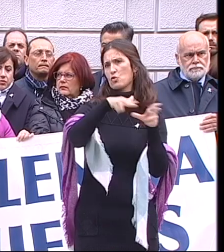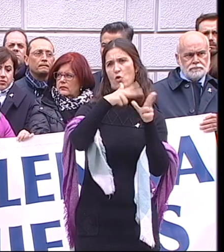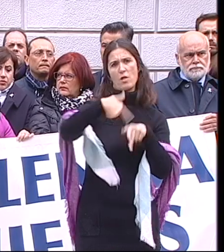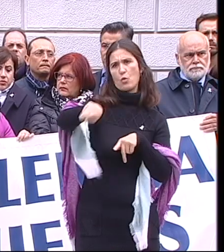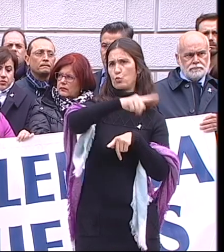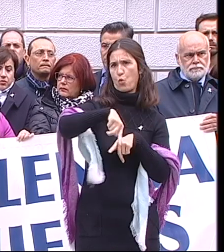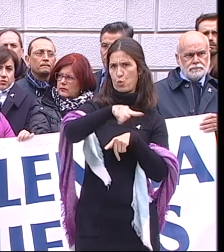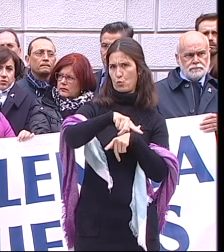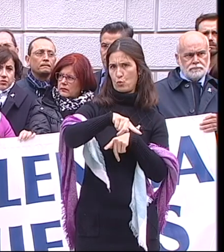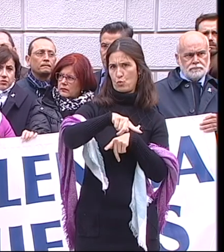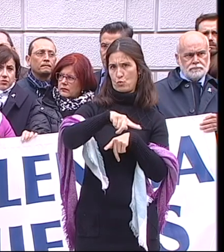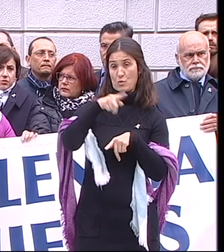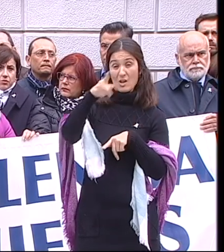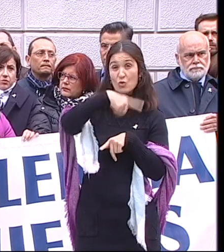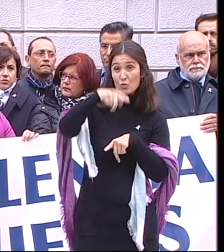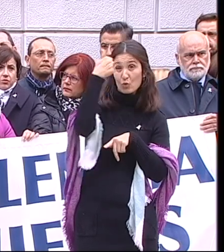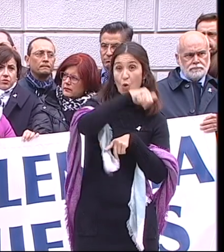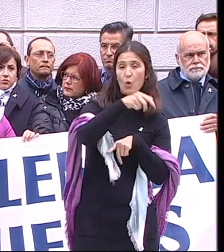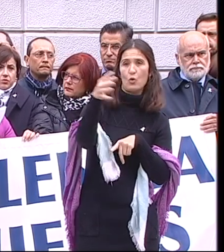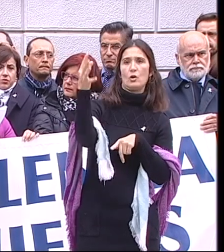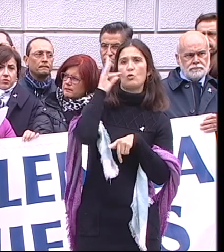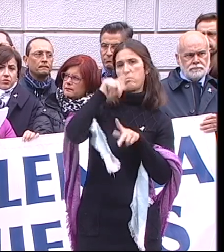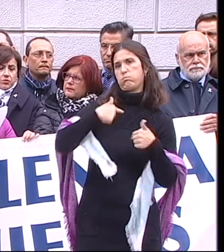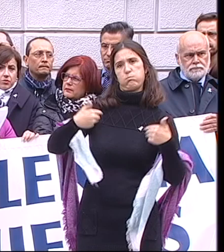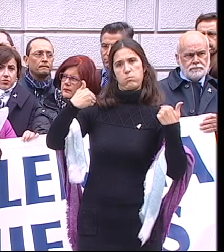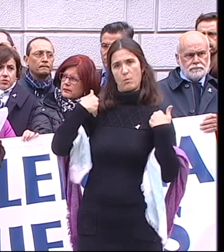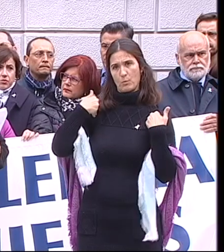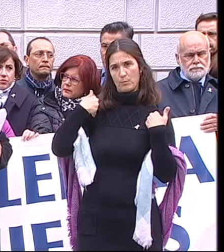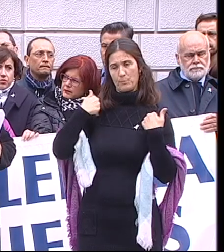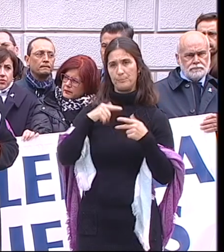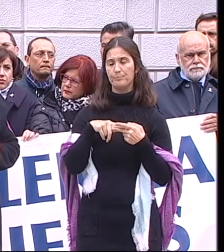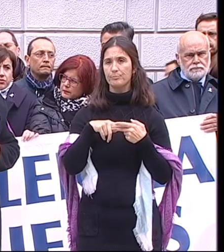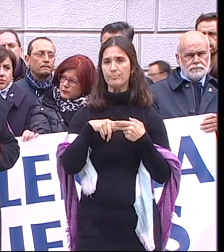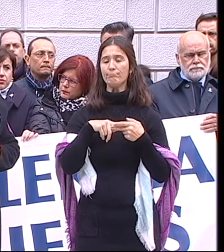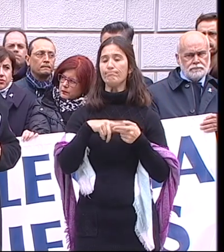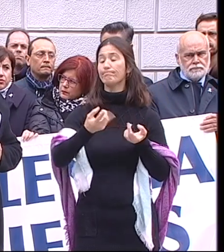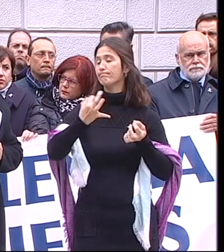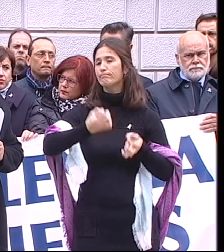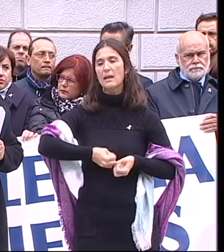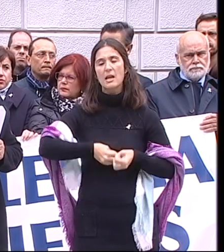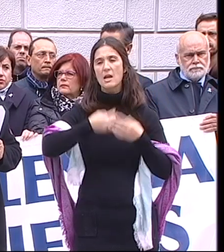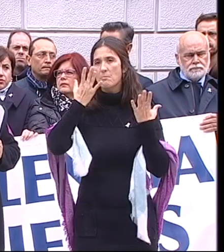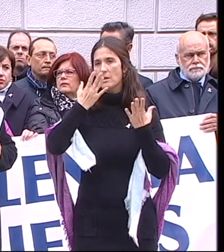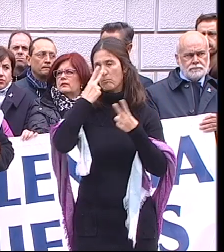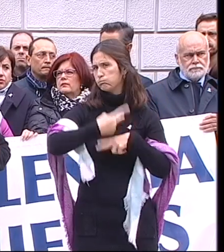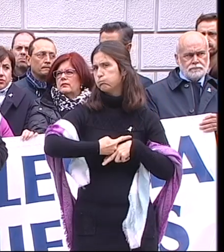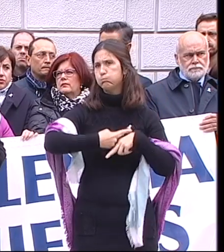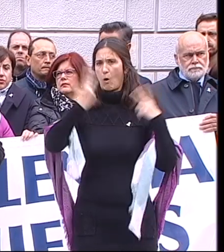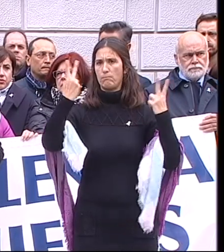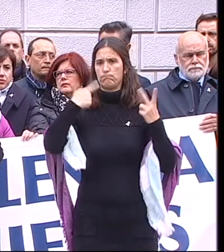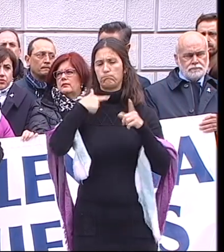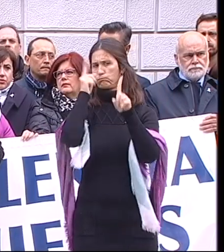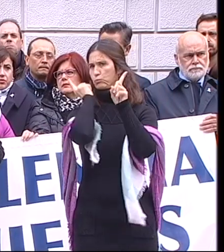su conjunto, de la que todos y todas somos responsables. expresar y manifestar públicamente